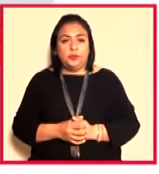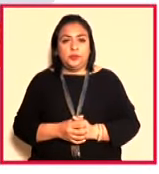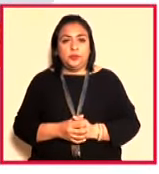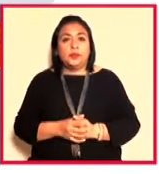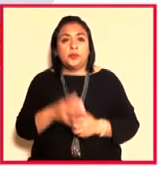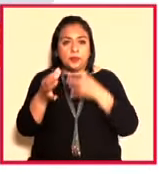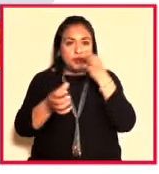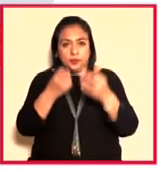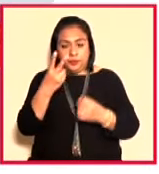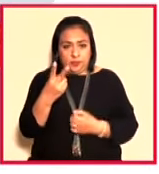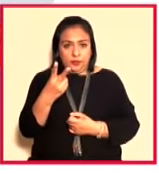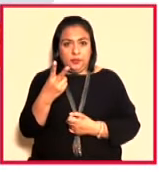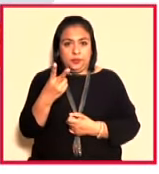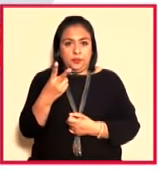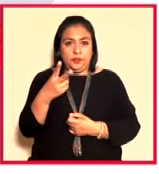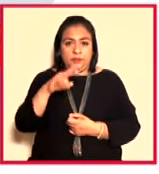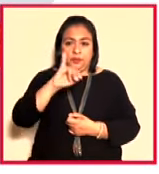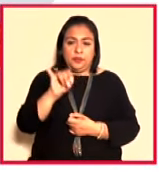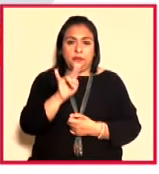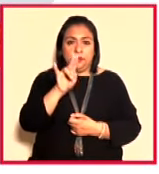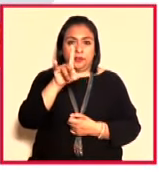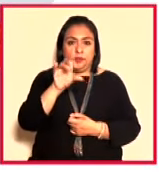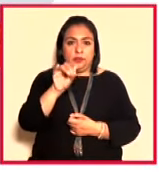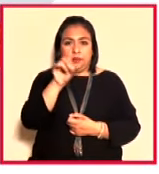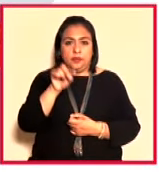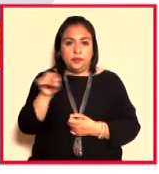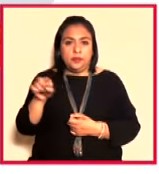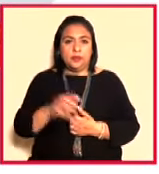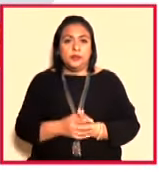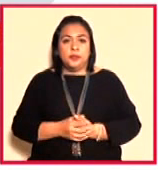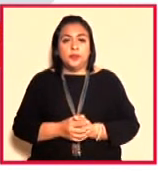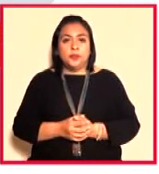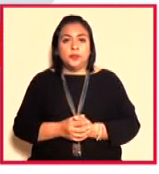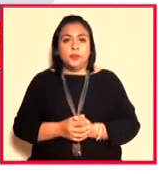Noticias 22, Julio López.